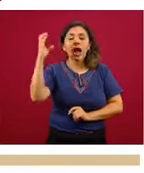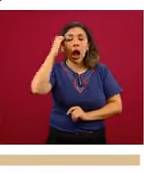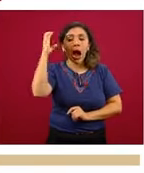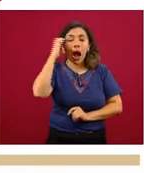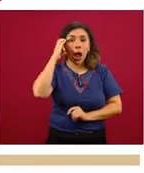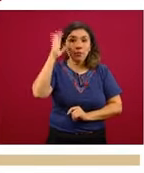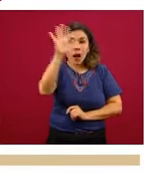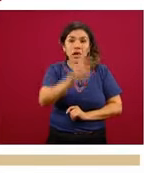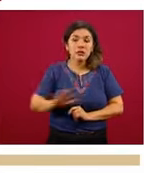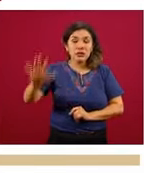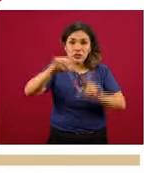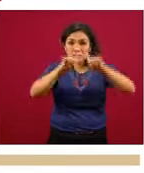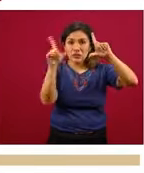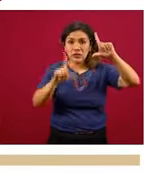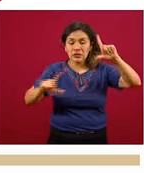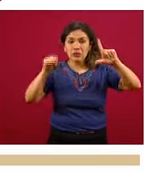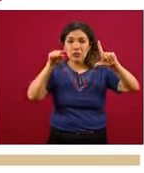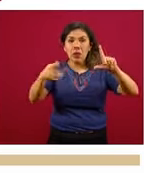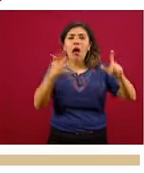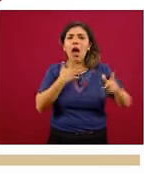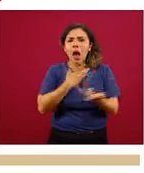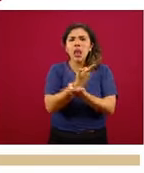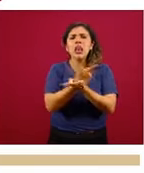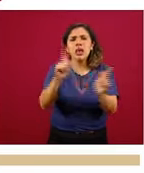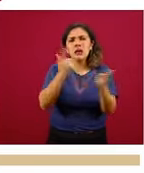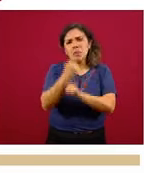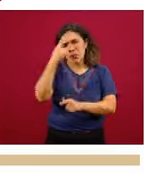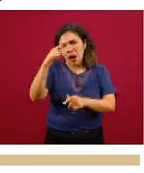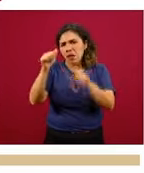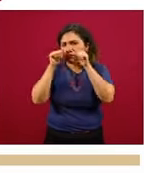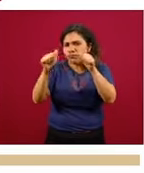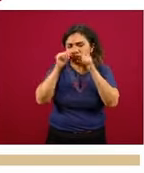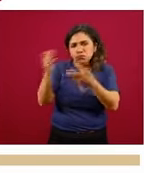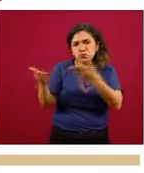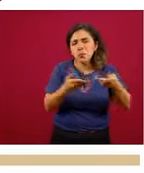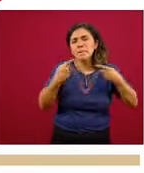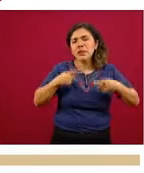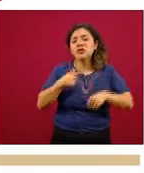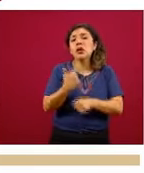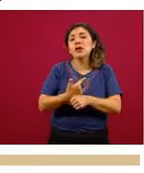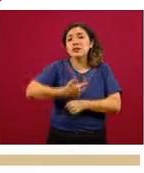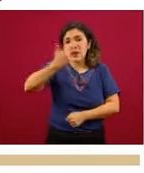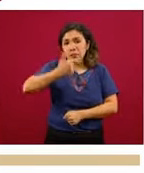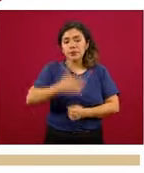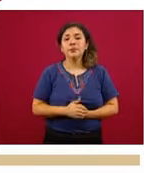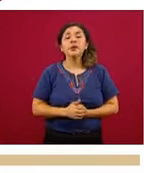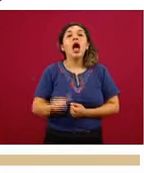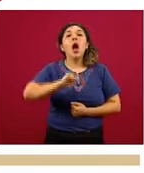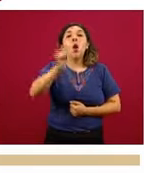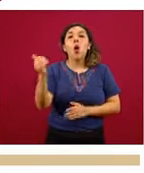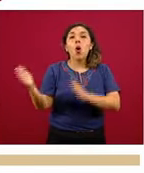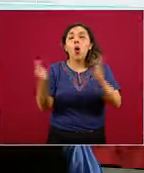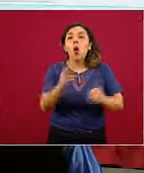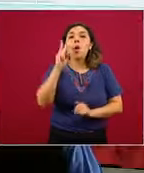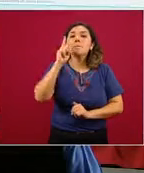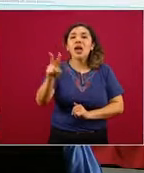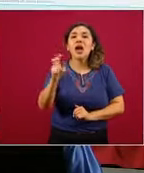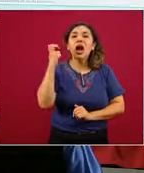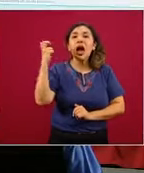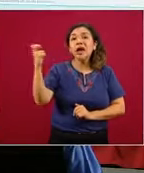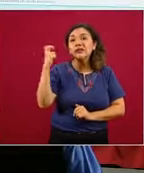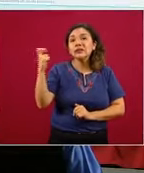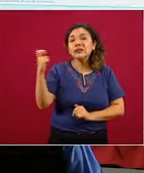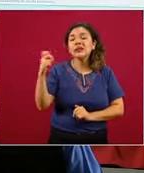nivel nacional de esta categoría que están disponibles para poder recibir a pacientes graves. Veamos ahora la siguiente